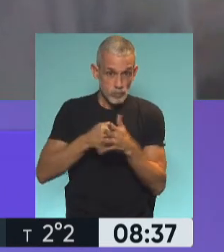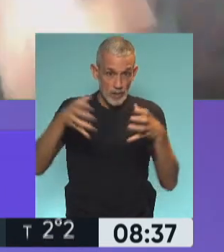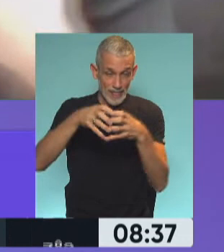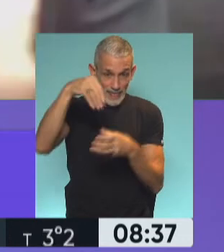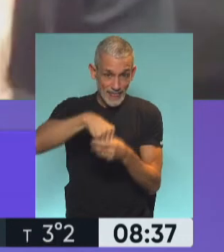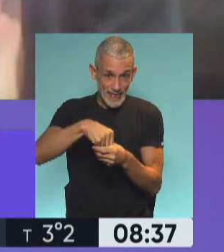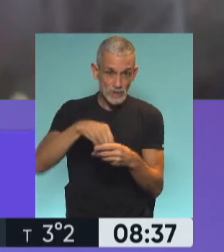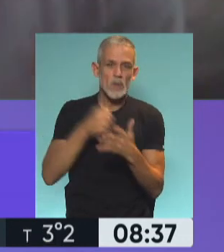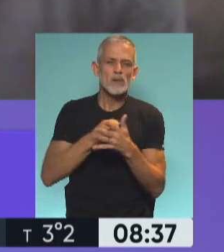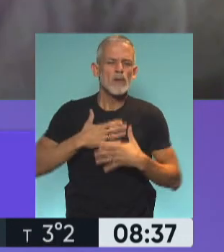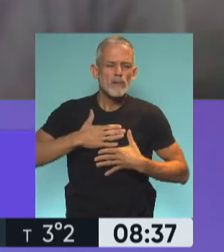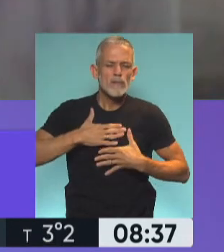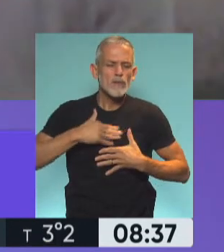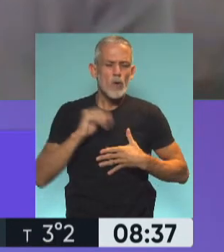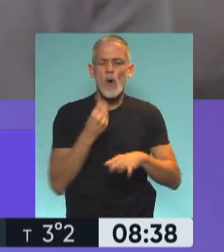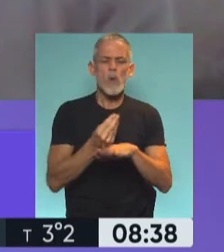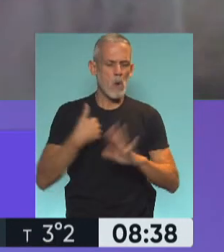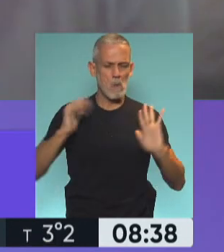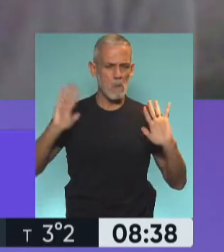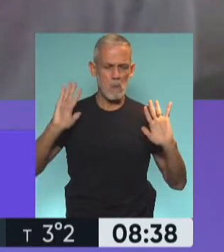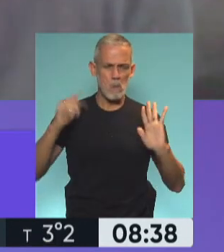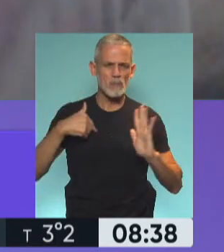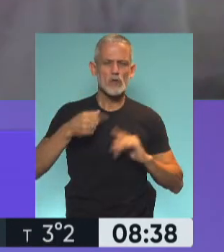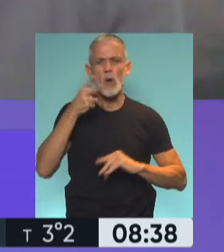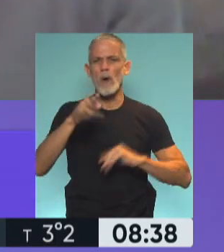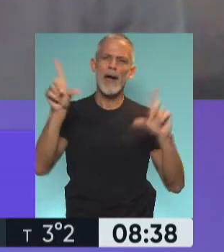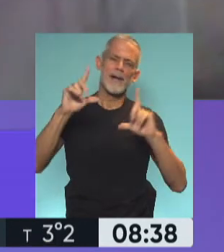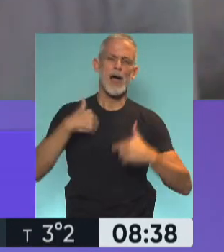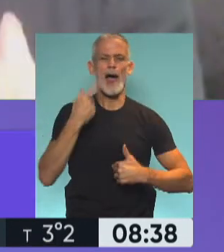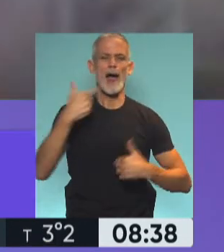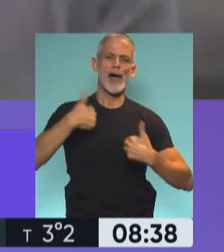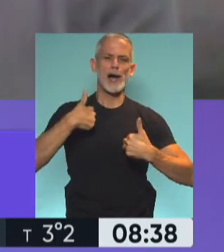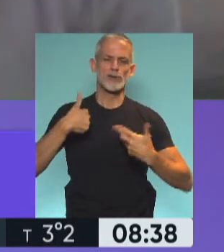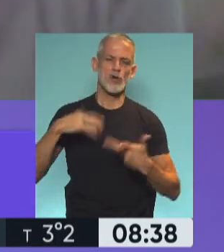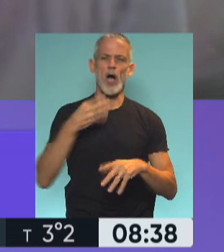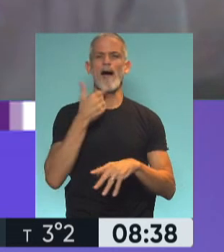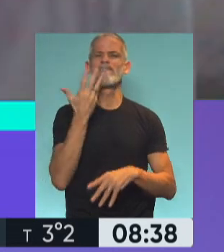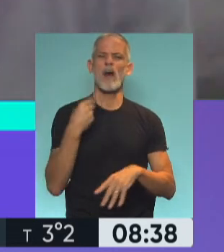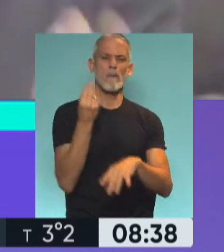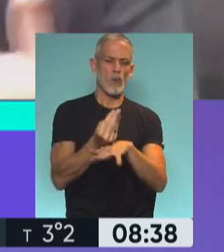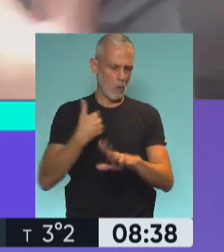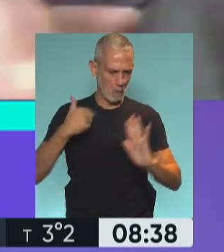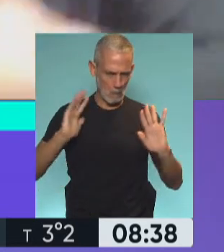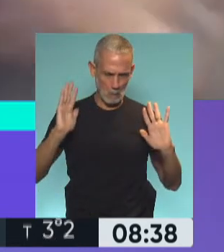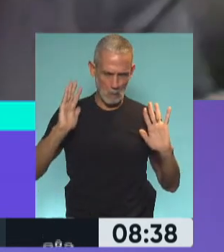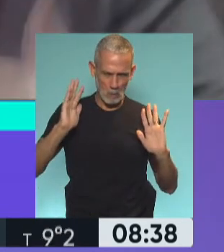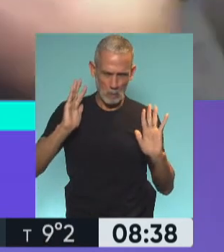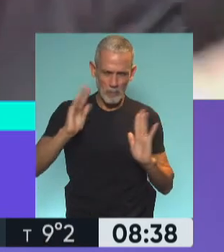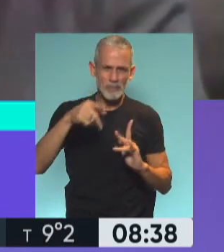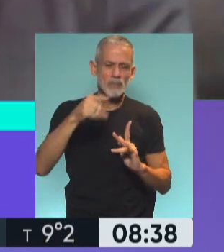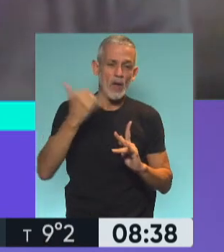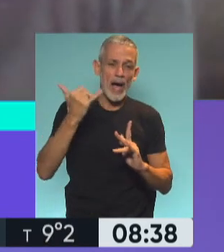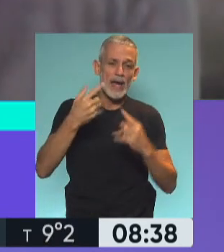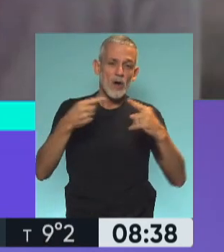proyecto no militamos nuestras propias candidaturas. Yo no voy a los canales de televisión a decir que tengo aspiraciones personales de ser, y menos tal